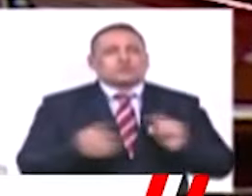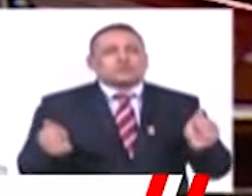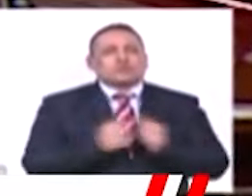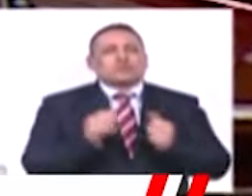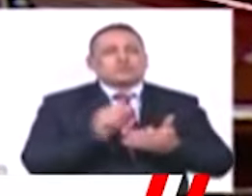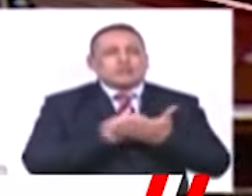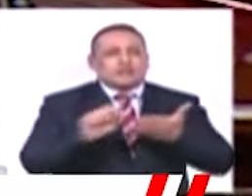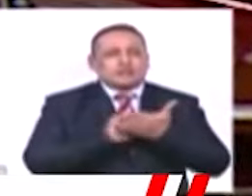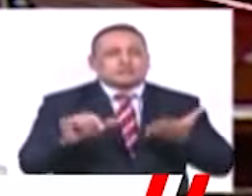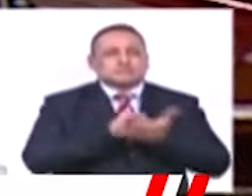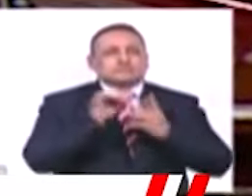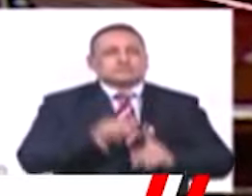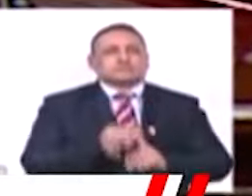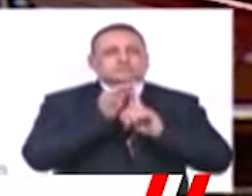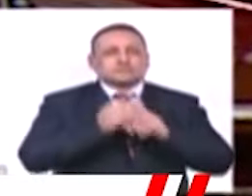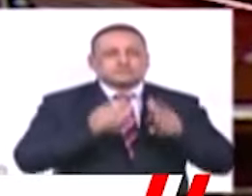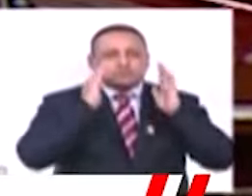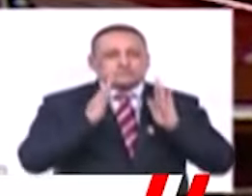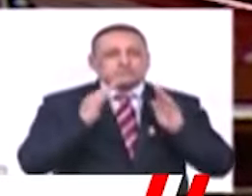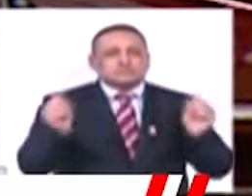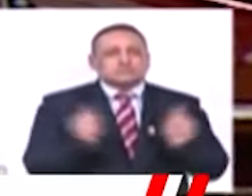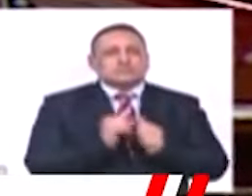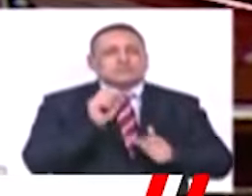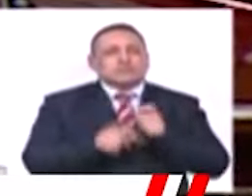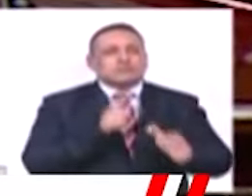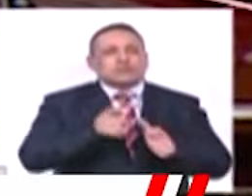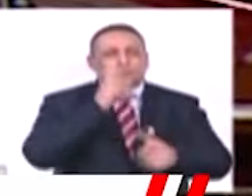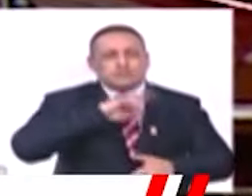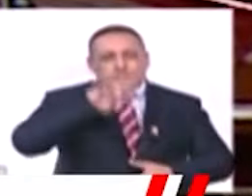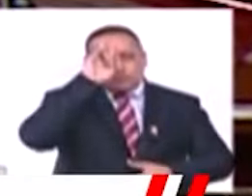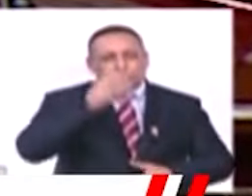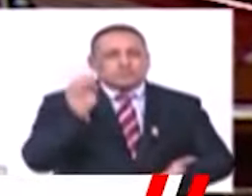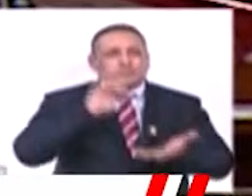una agenda que priorice la atención de nuestros ciudadanos más vulnerables.